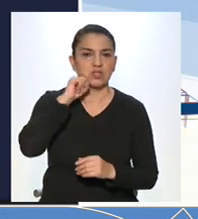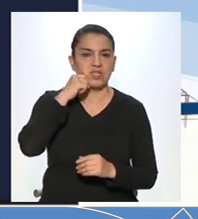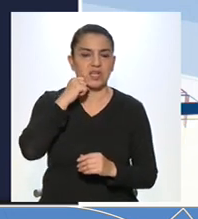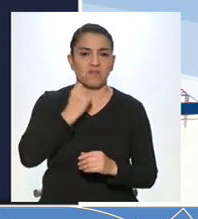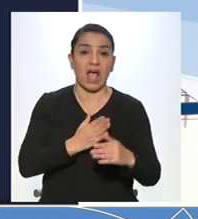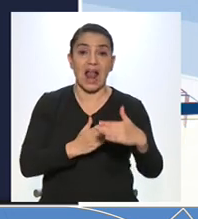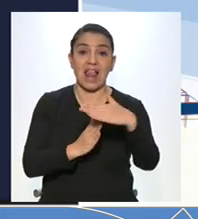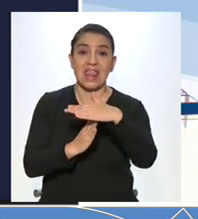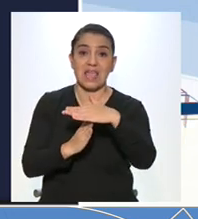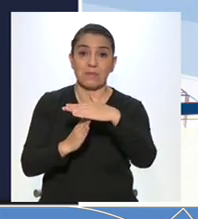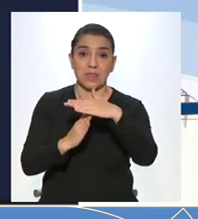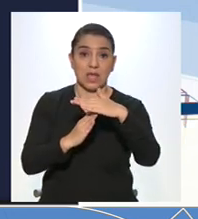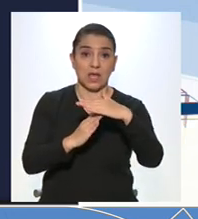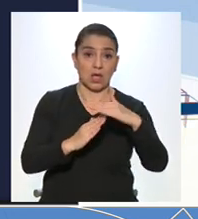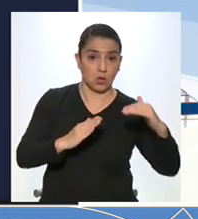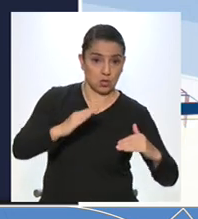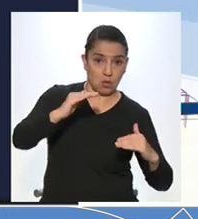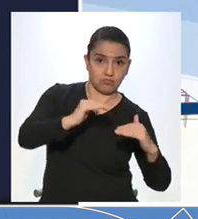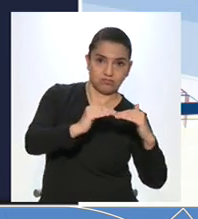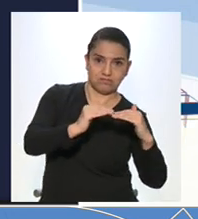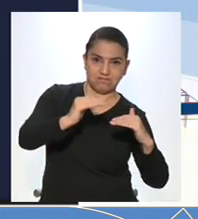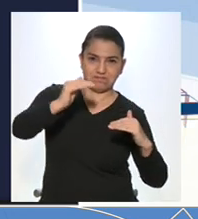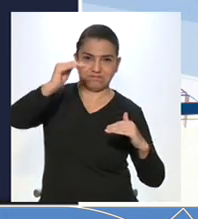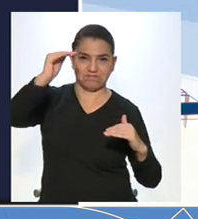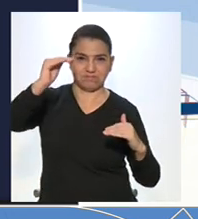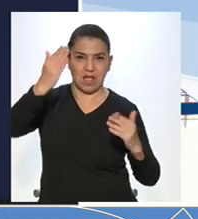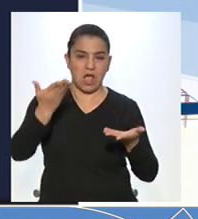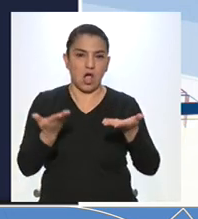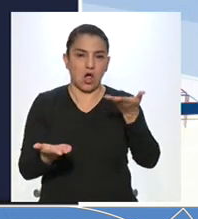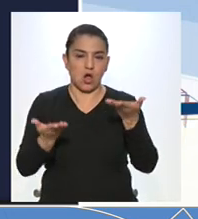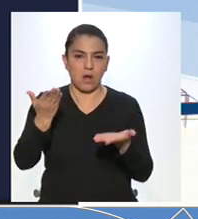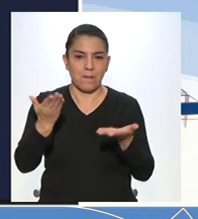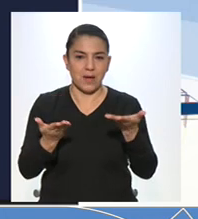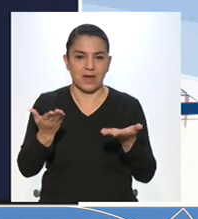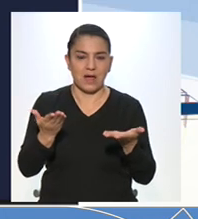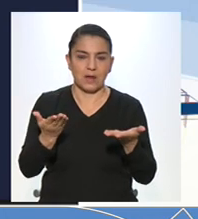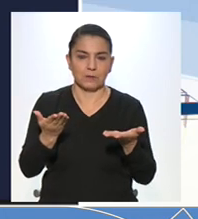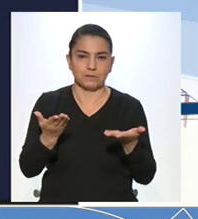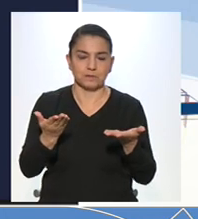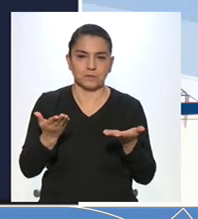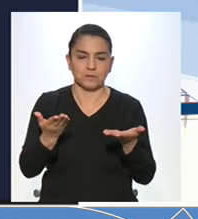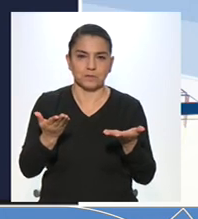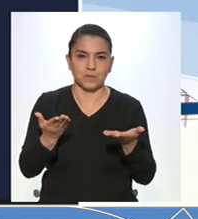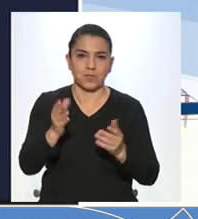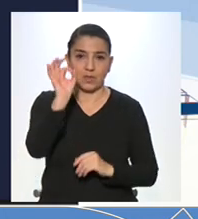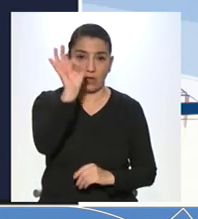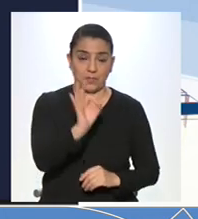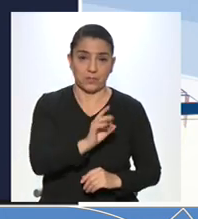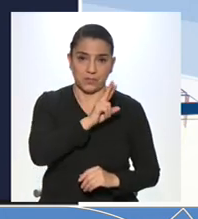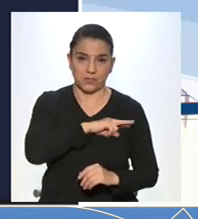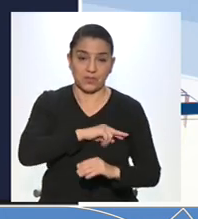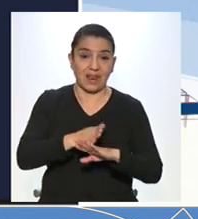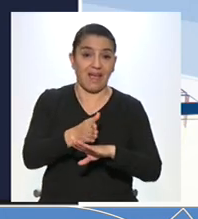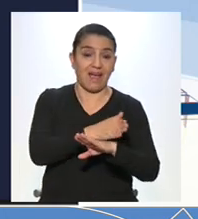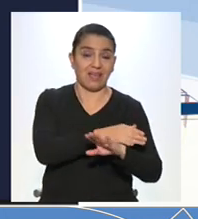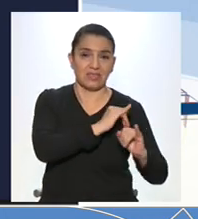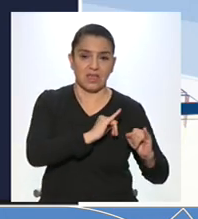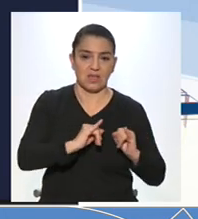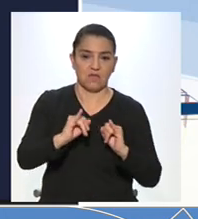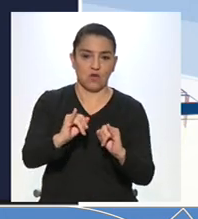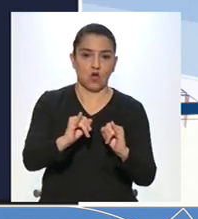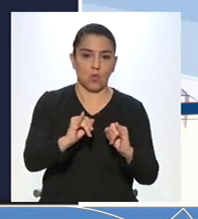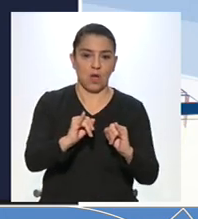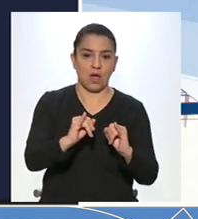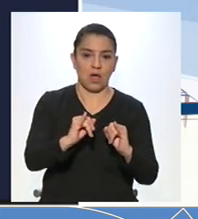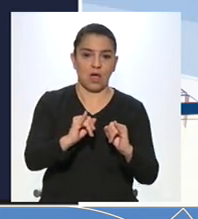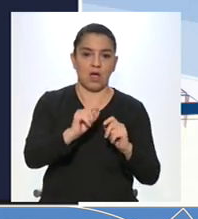límites, superior e inferior, y lo comparamos con el corredor de tasas del informe anterior en línea punteada que